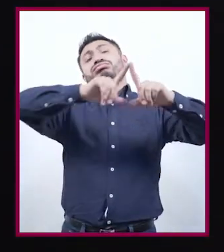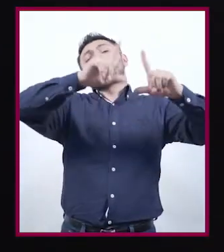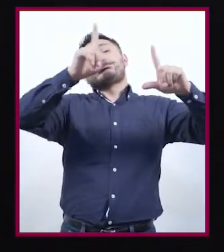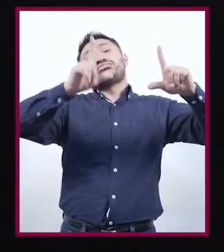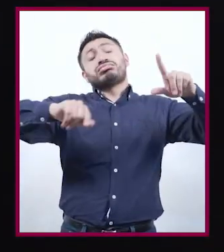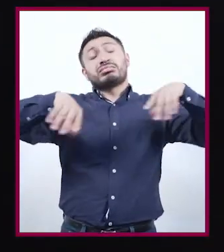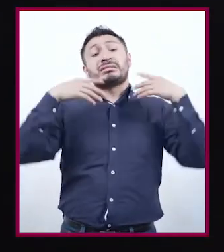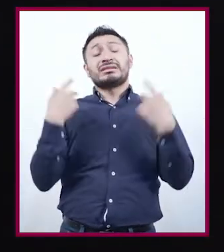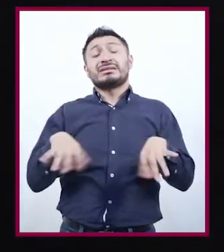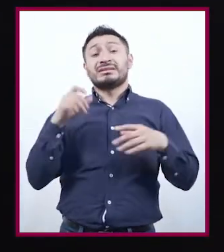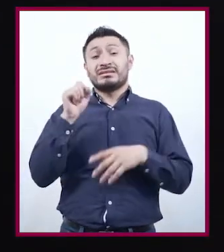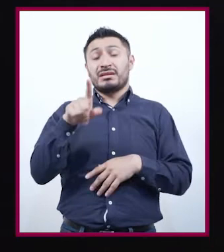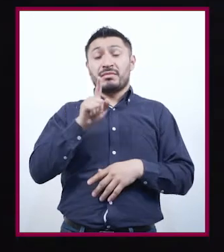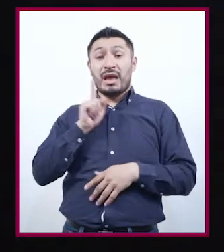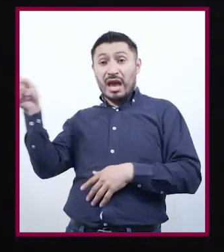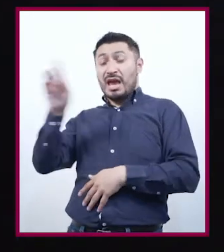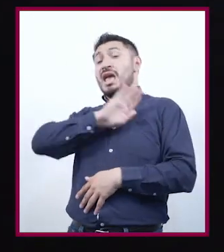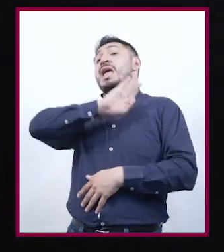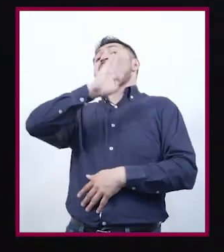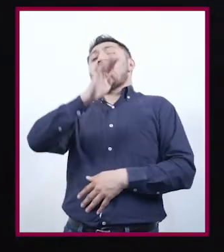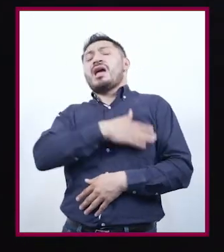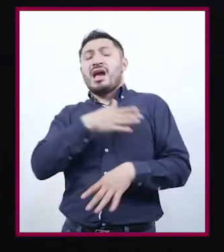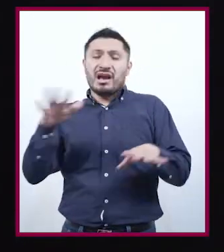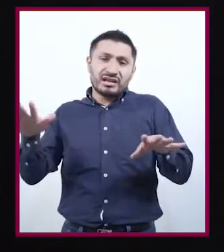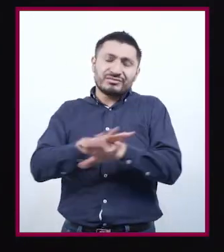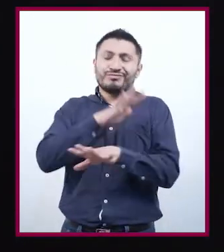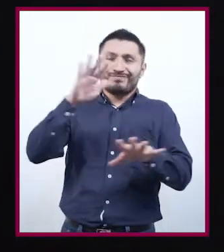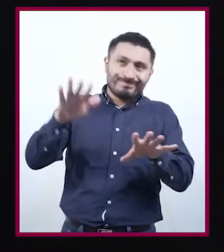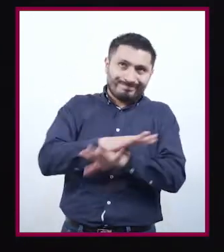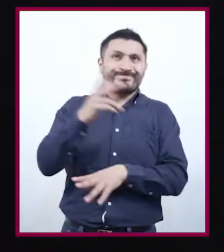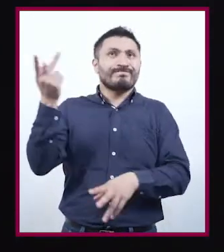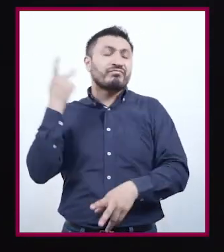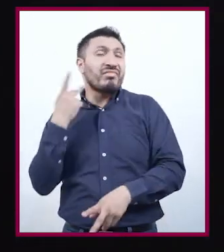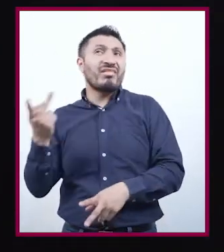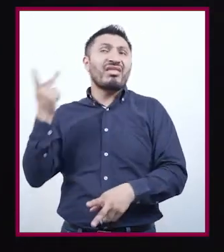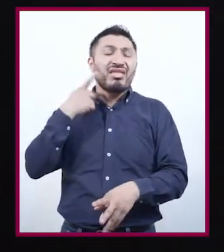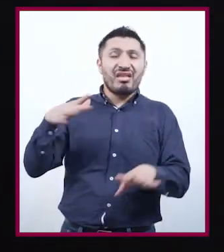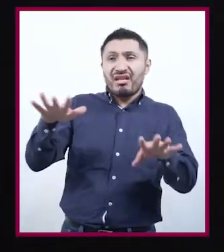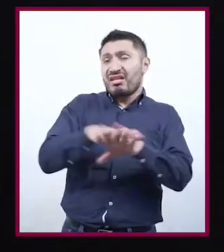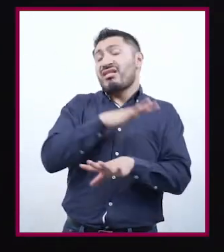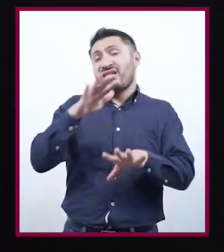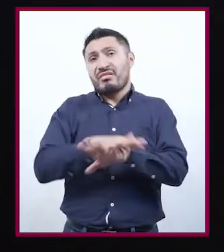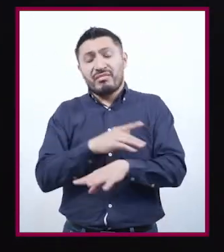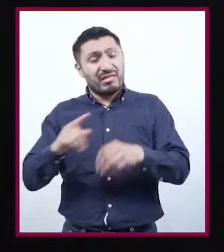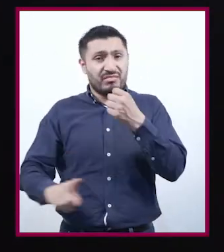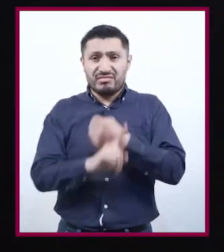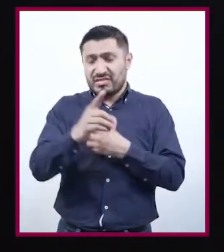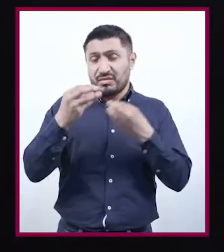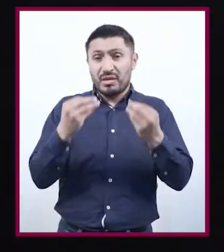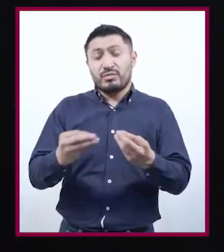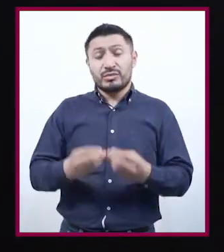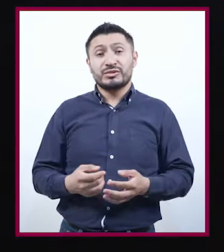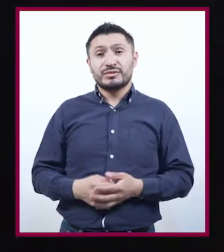amplio territorio nacional. Además, en España se vivían fuertes cambios políticos y sociales. Las fuerzas liberales consiguieron que el